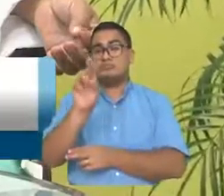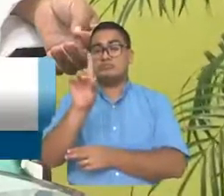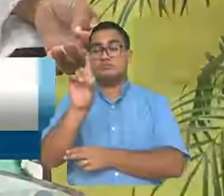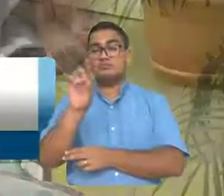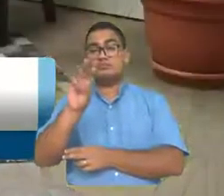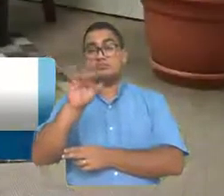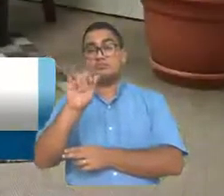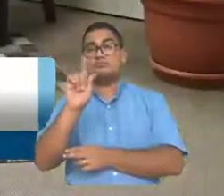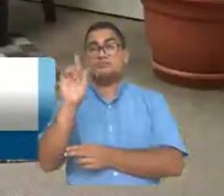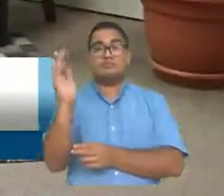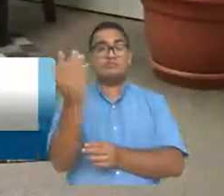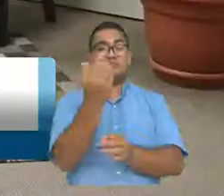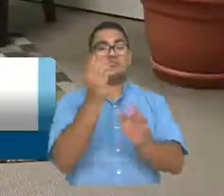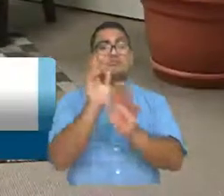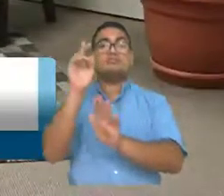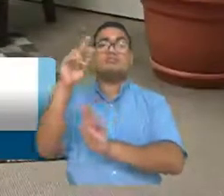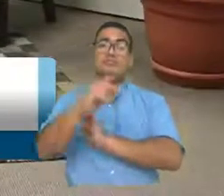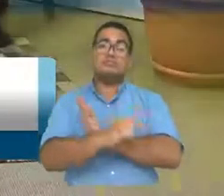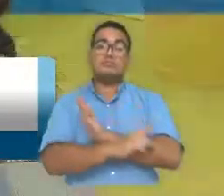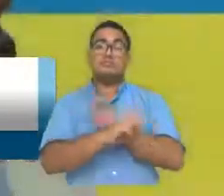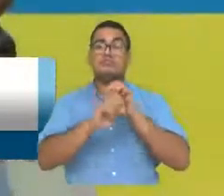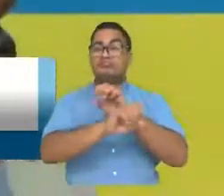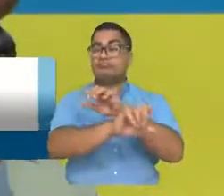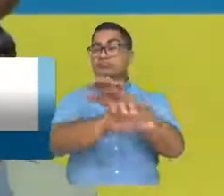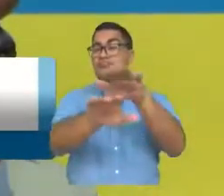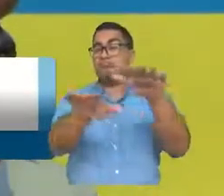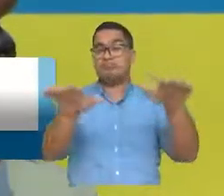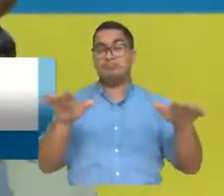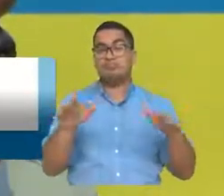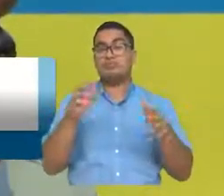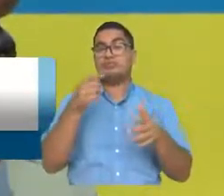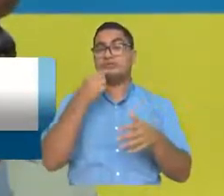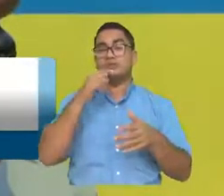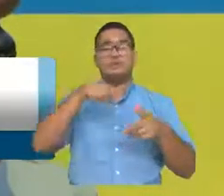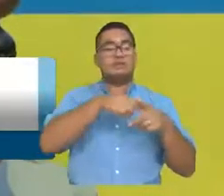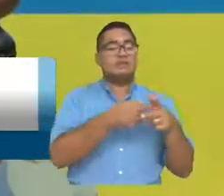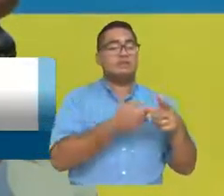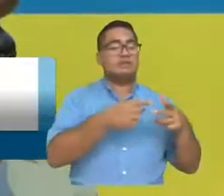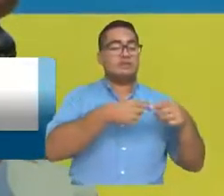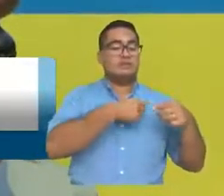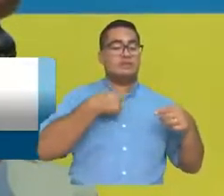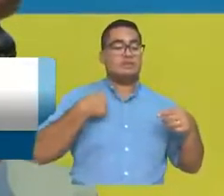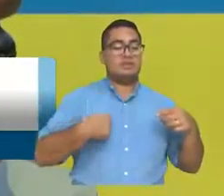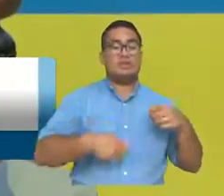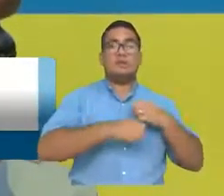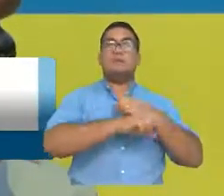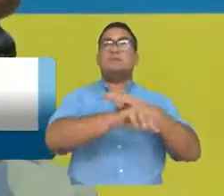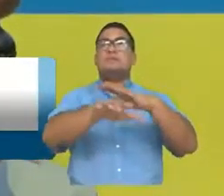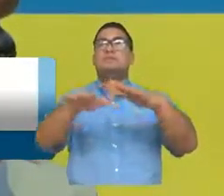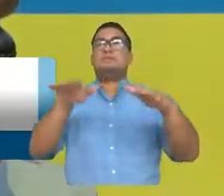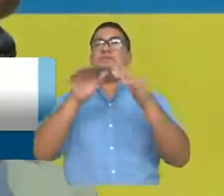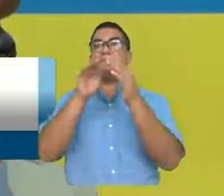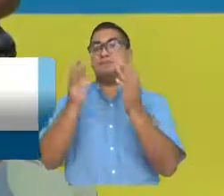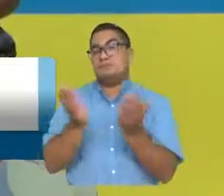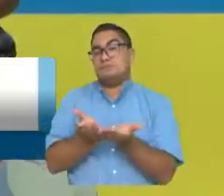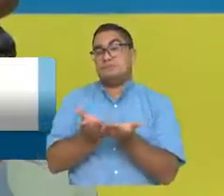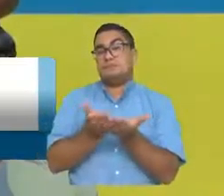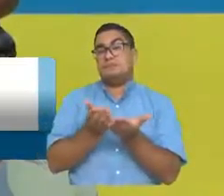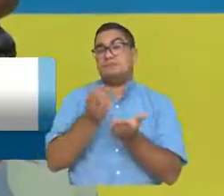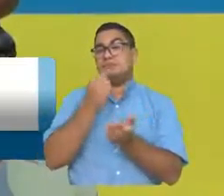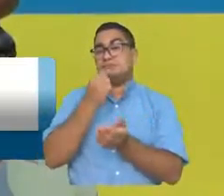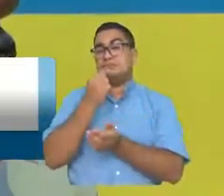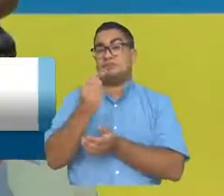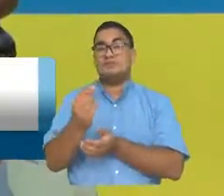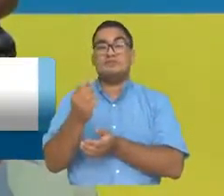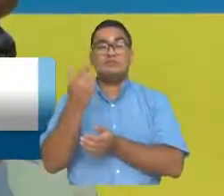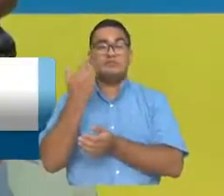enfermedad coyuntural que estamos viviendo en Nicaragua y en el mundo. Pues nadie se ha salvado, creo, ahorita de esta pandemia.